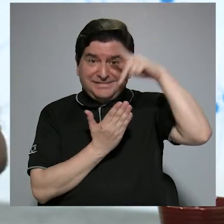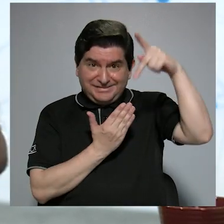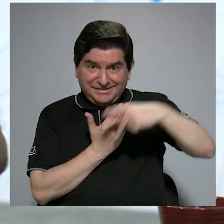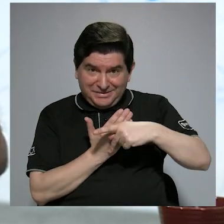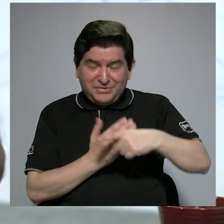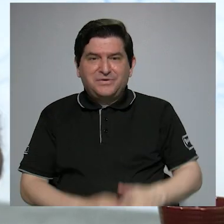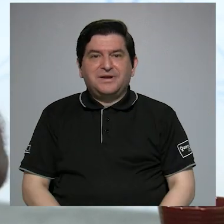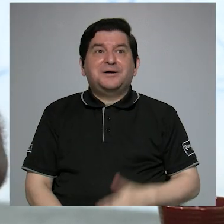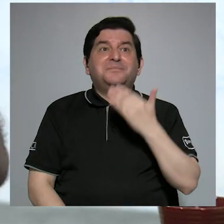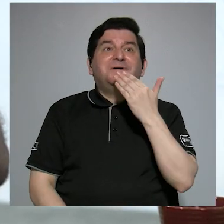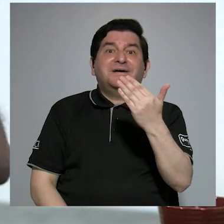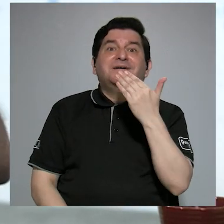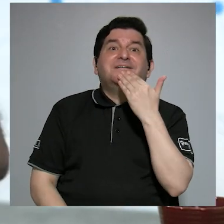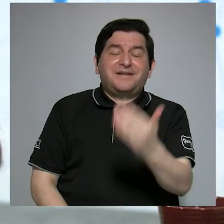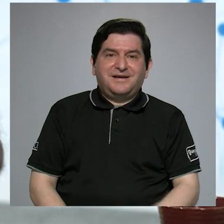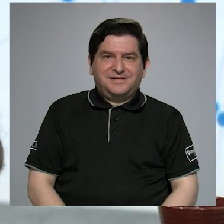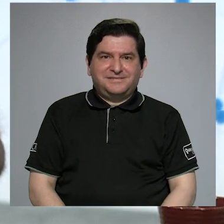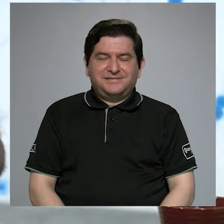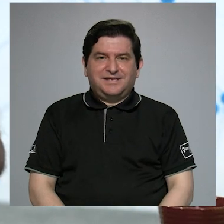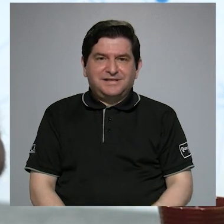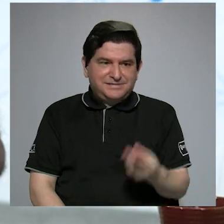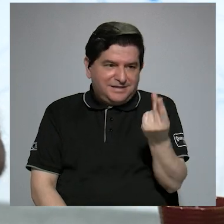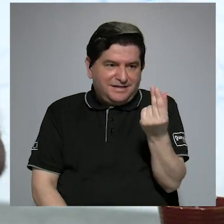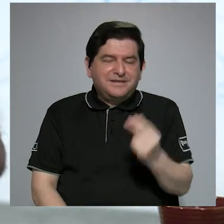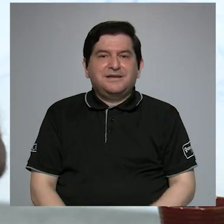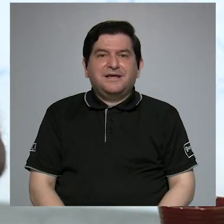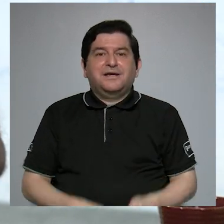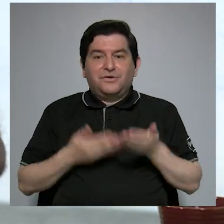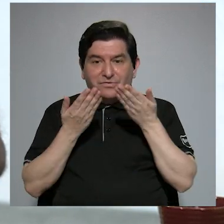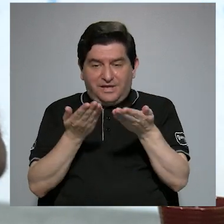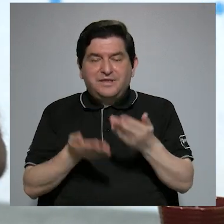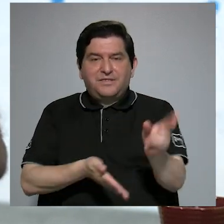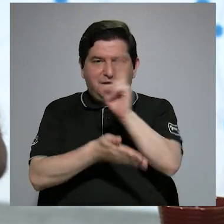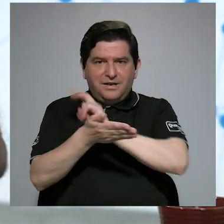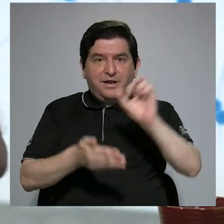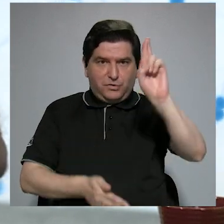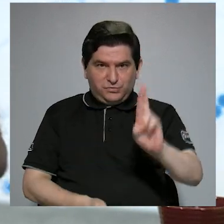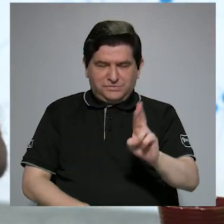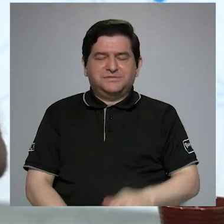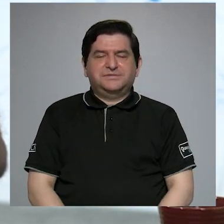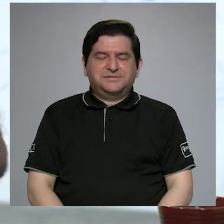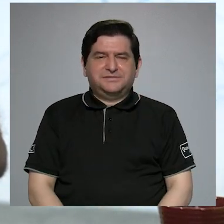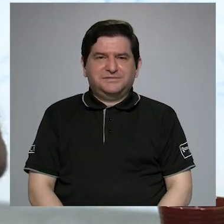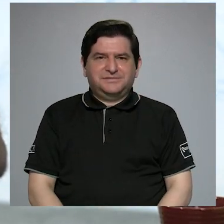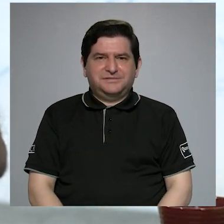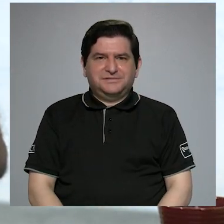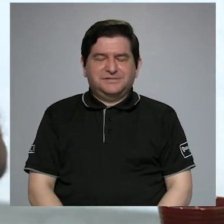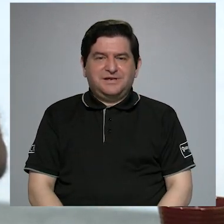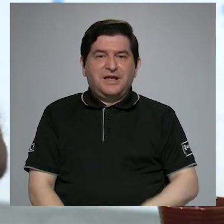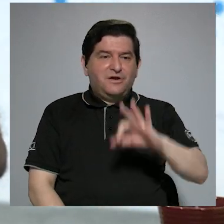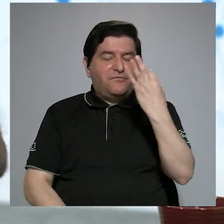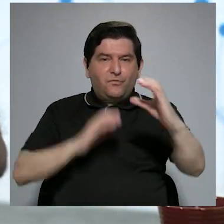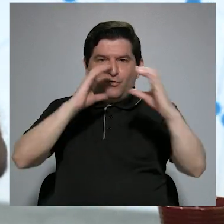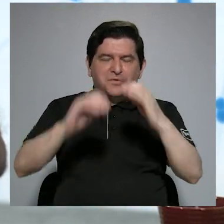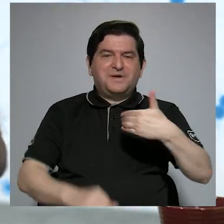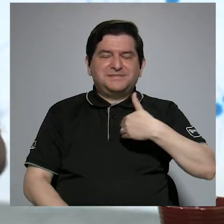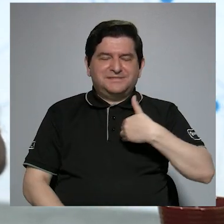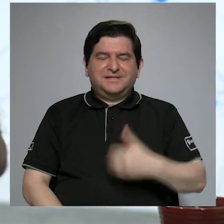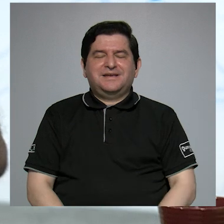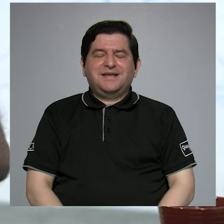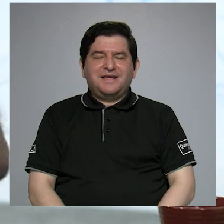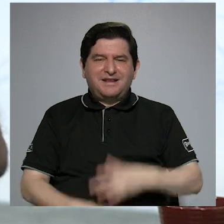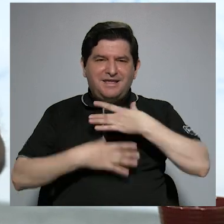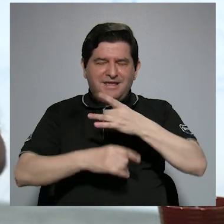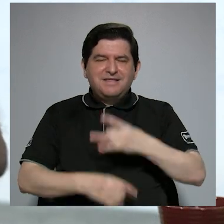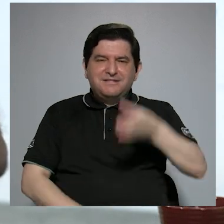programa es gracias a los medios de la Universidad de Costa Rica, ¿verdad? Medios que tienen pues un interés